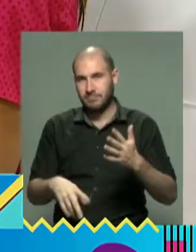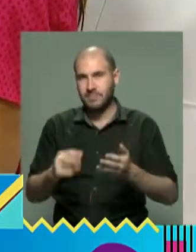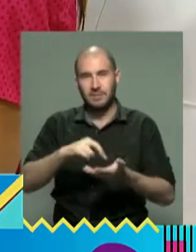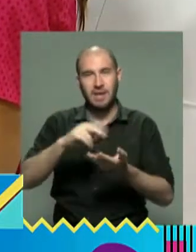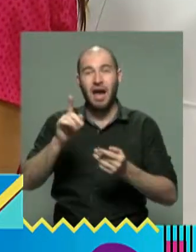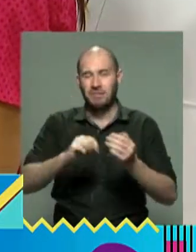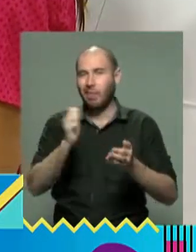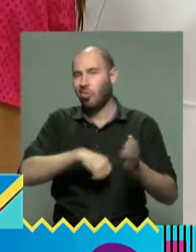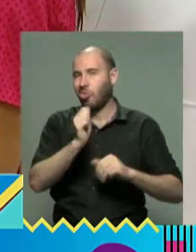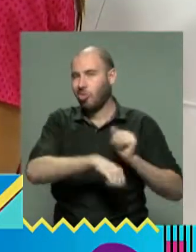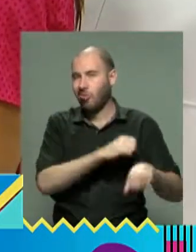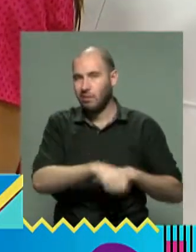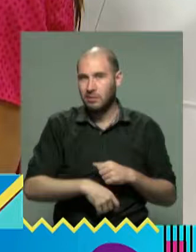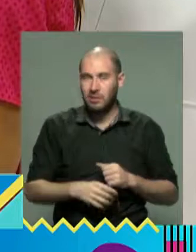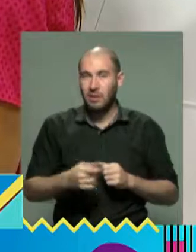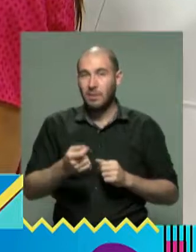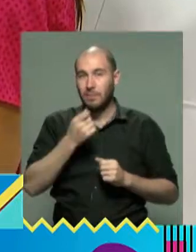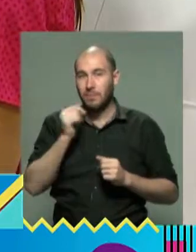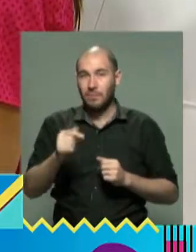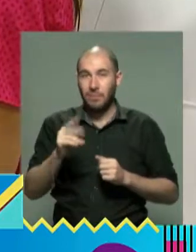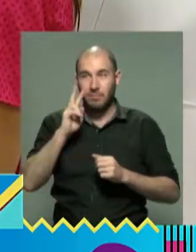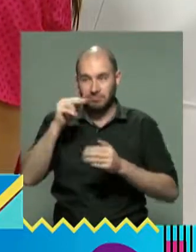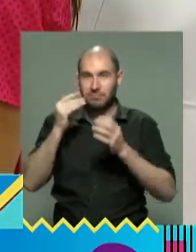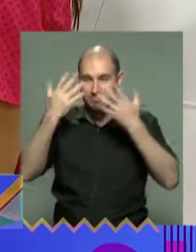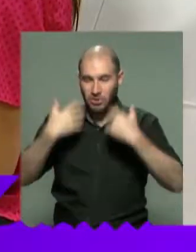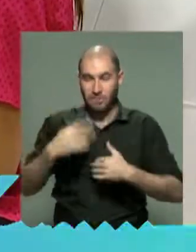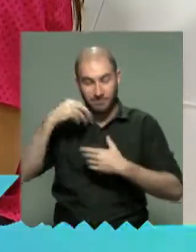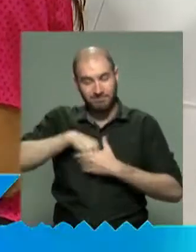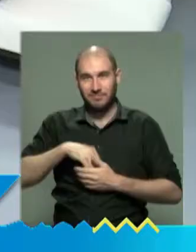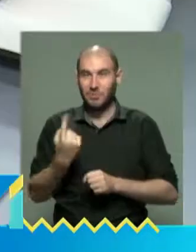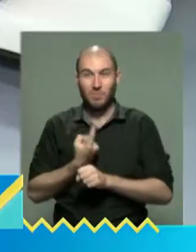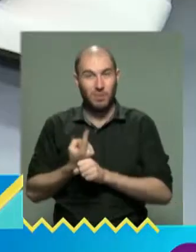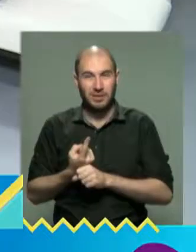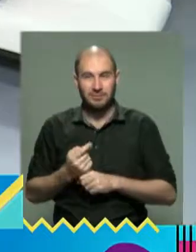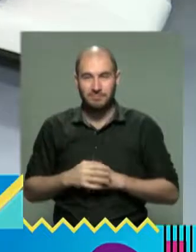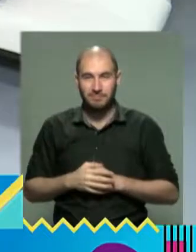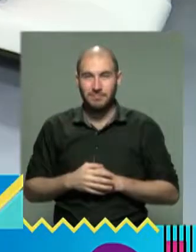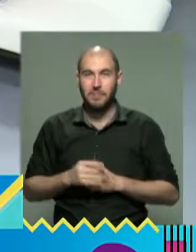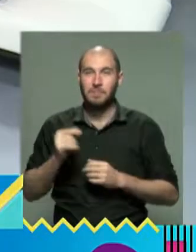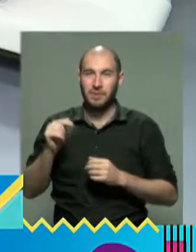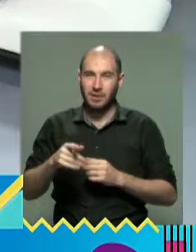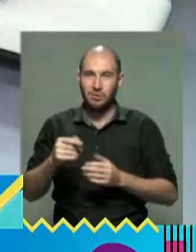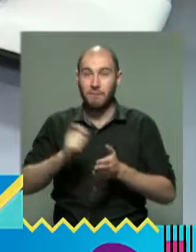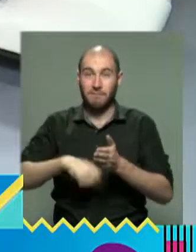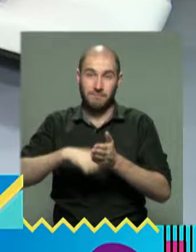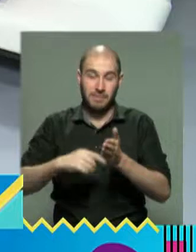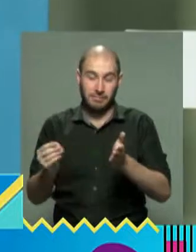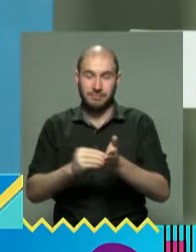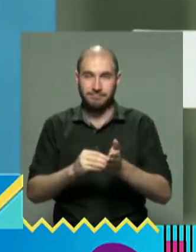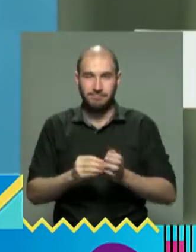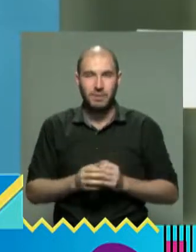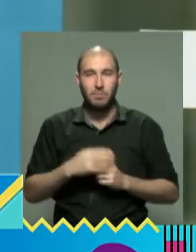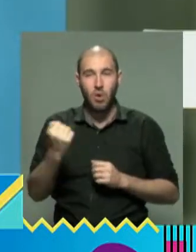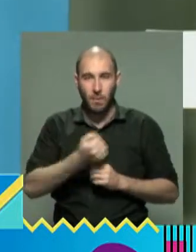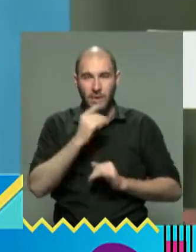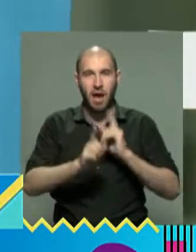por ahí. Y como vos en el envase no le podés ver todo lo que tiene adentro. No, tal cual. Pero bueno, por eso que se lo hacemos firmas. Es cosa importante si mienten,